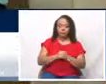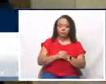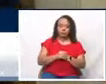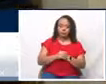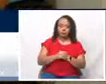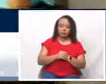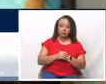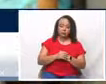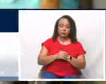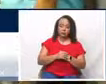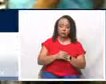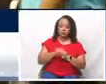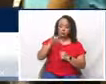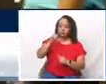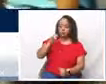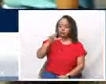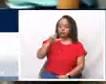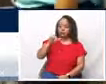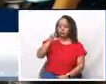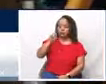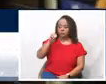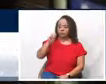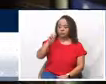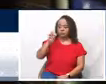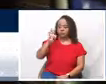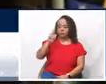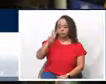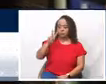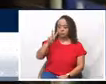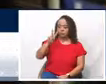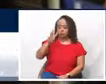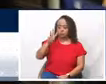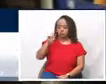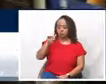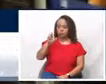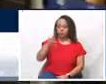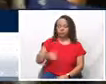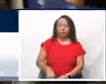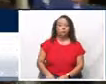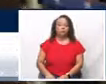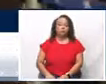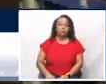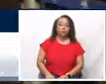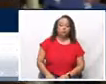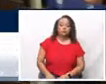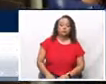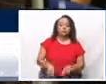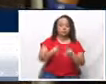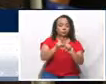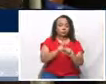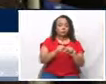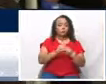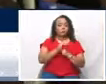Olímpicos iba siempre Soy la Rosa Stewart a Barcelona. Barcelona 92. Uh-huh. Hermana. Sí, Maureen creo que estuvo